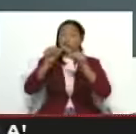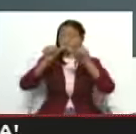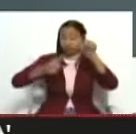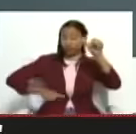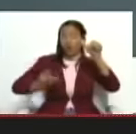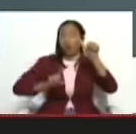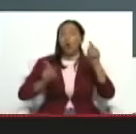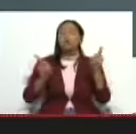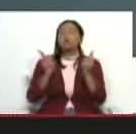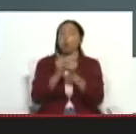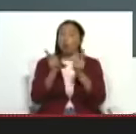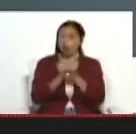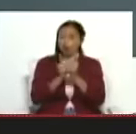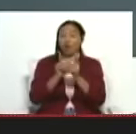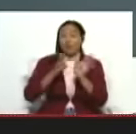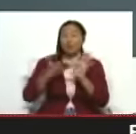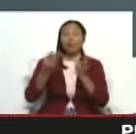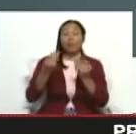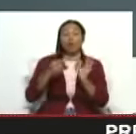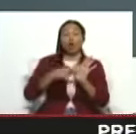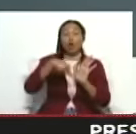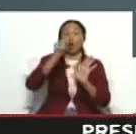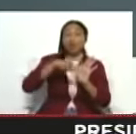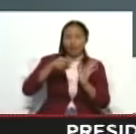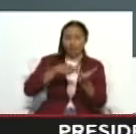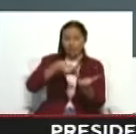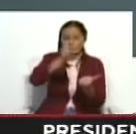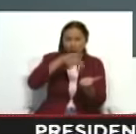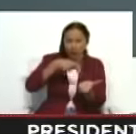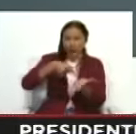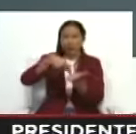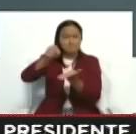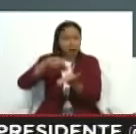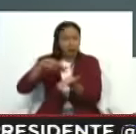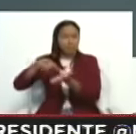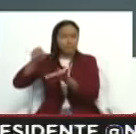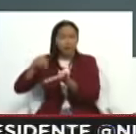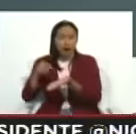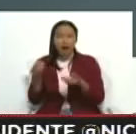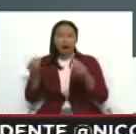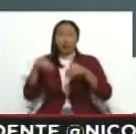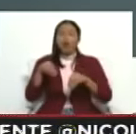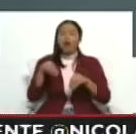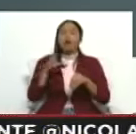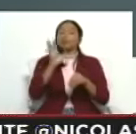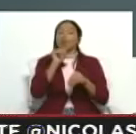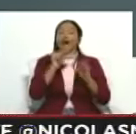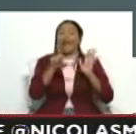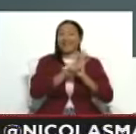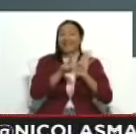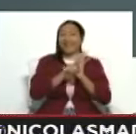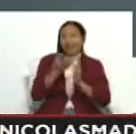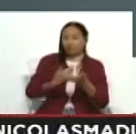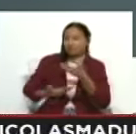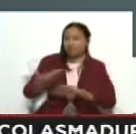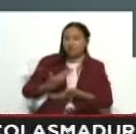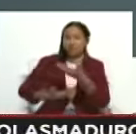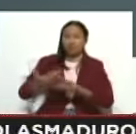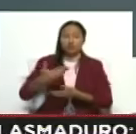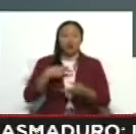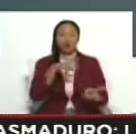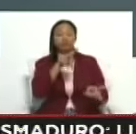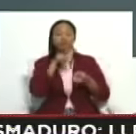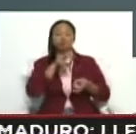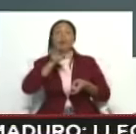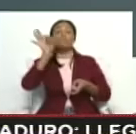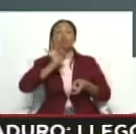que le daban esos contratos también producto de esta forma totalmente irregular de distribuirlo. Se cobraban comisiones en